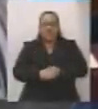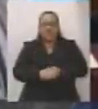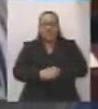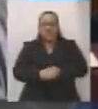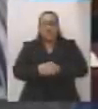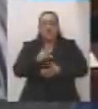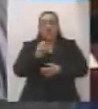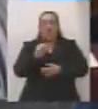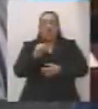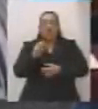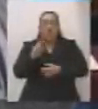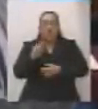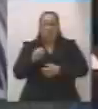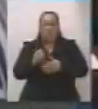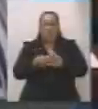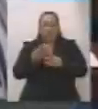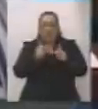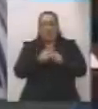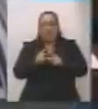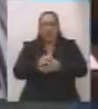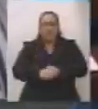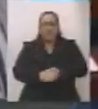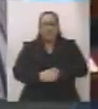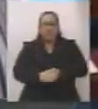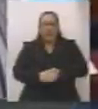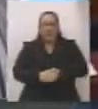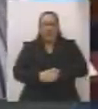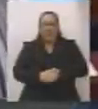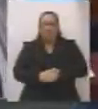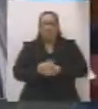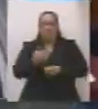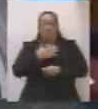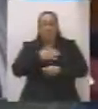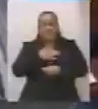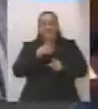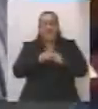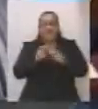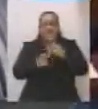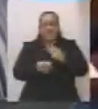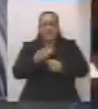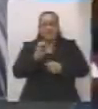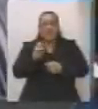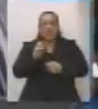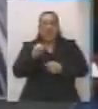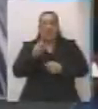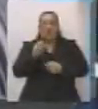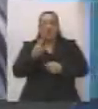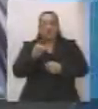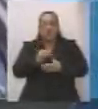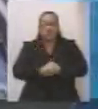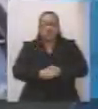congresista Gustavo Rondón, arequipeño también, como quien habla, y del congresista Rubén Condori,